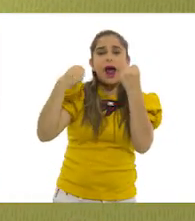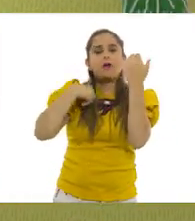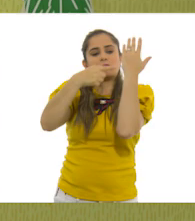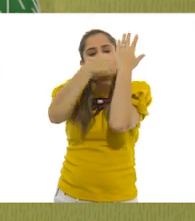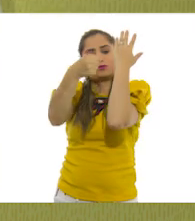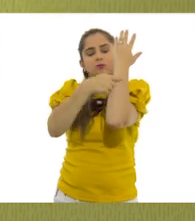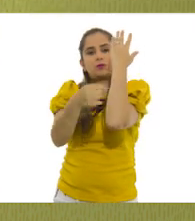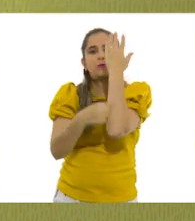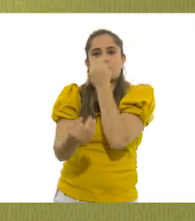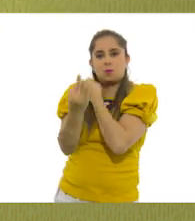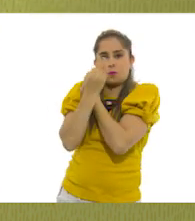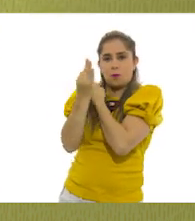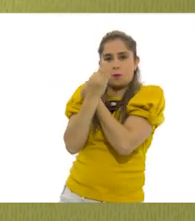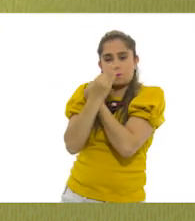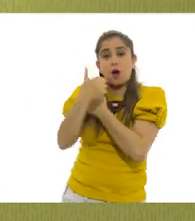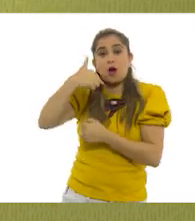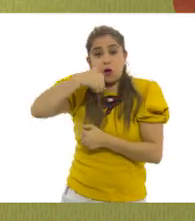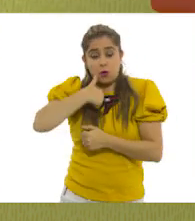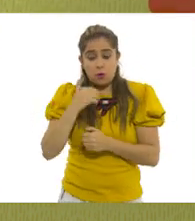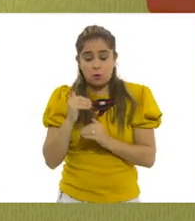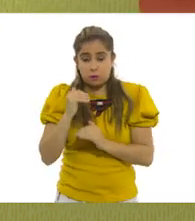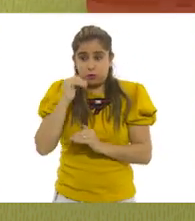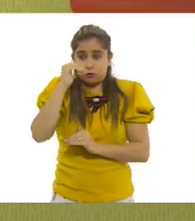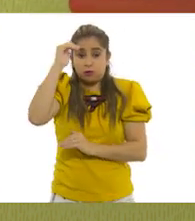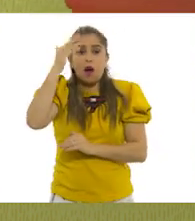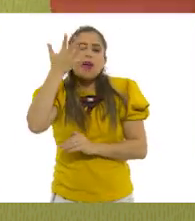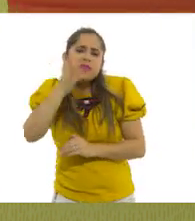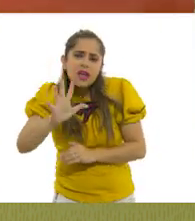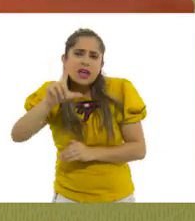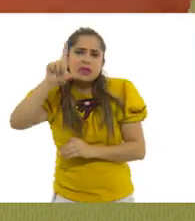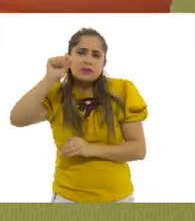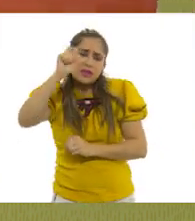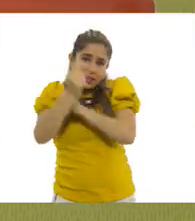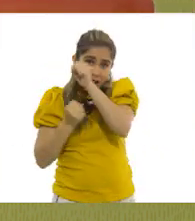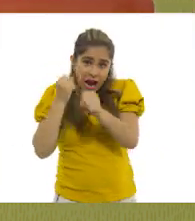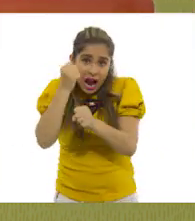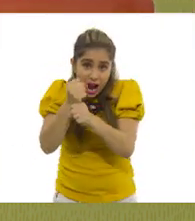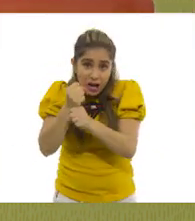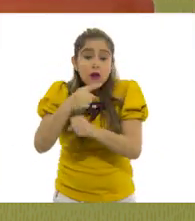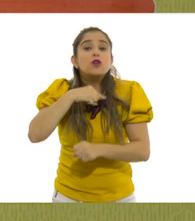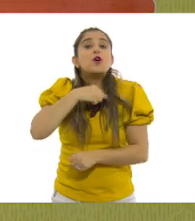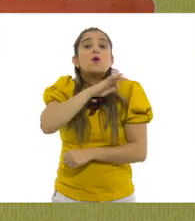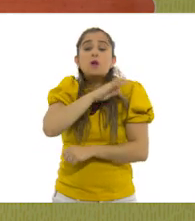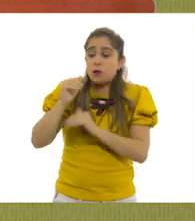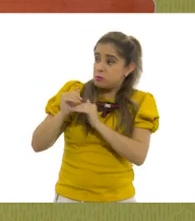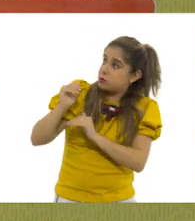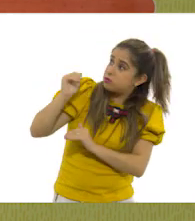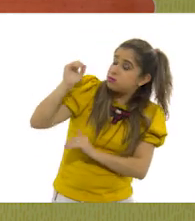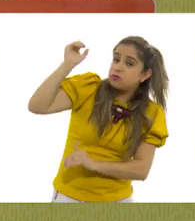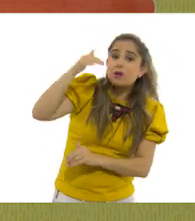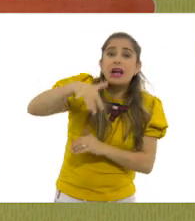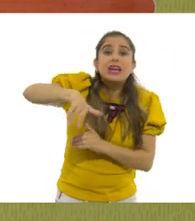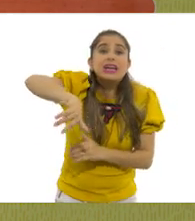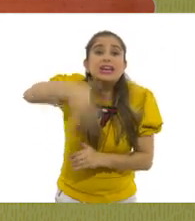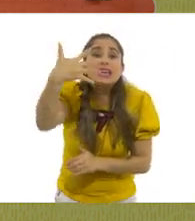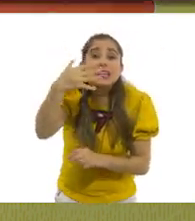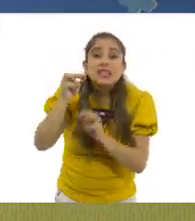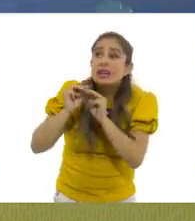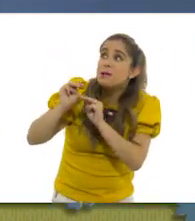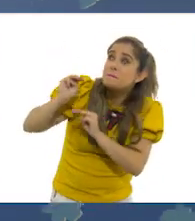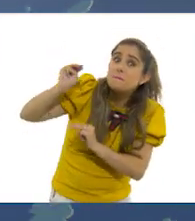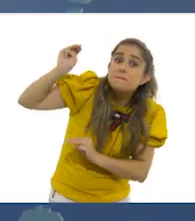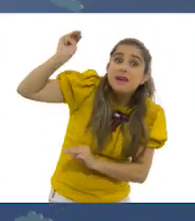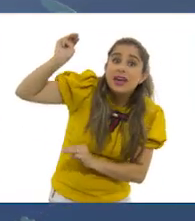madurez, entre los 10 y los 20 años, puedo llegar a medir alrededor de 15 metros de